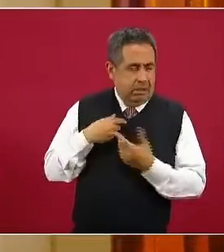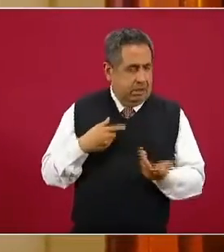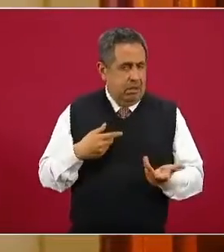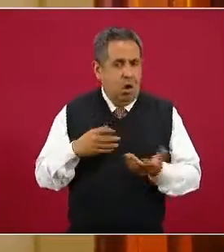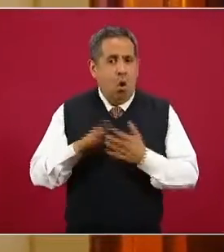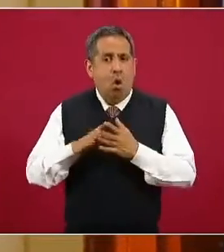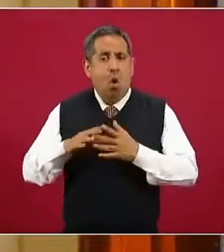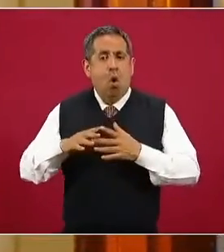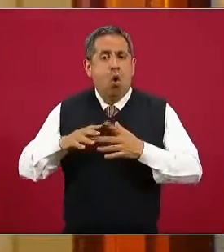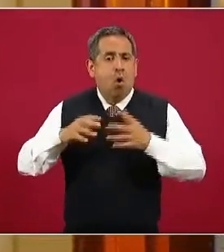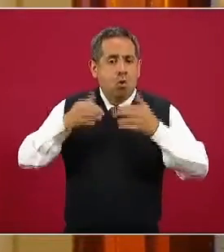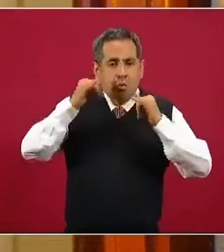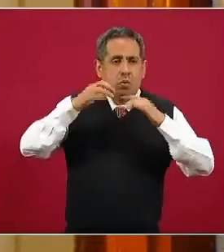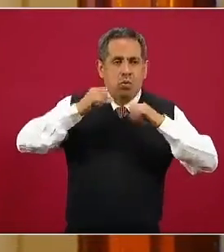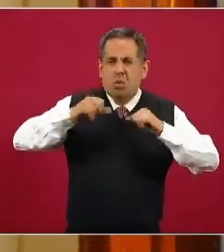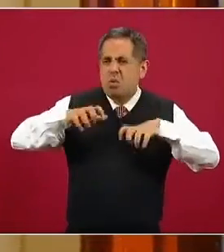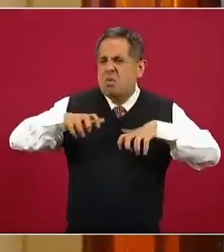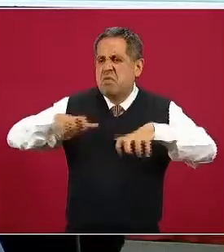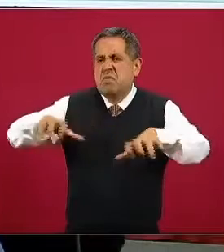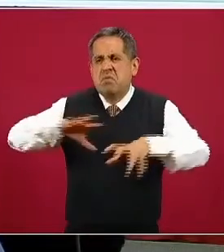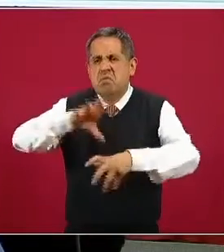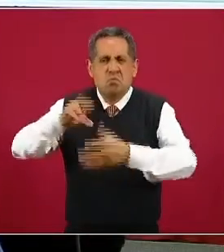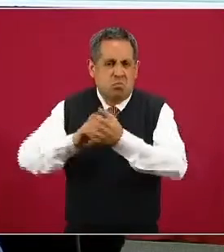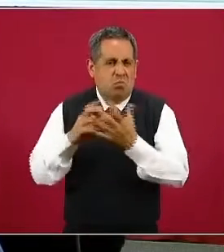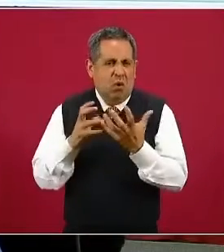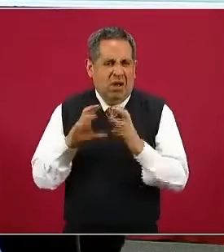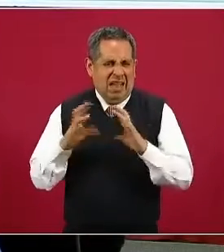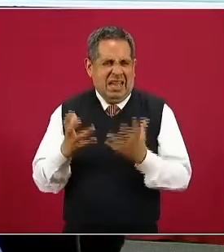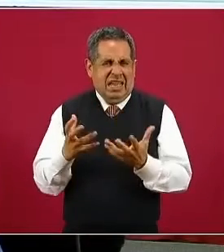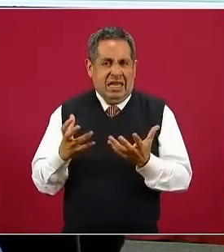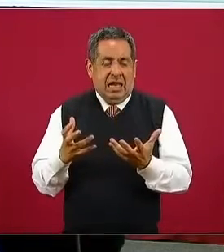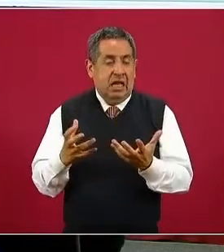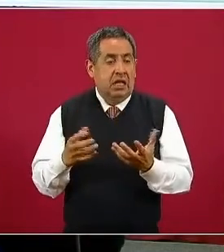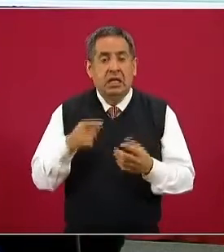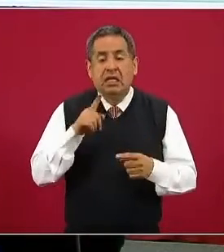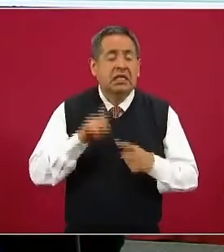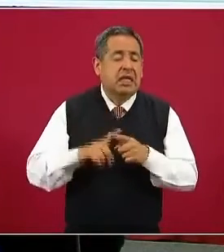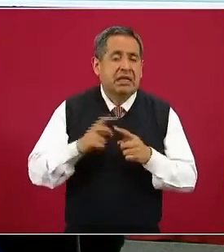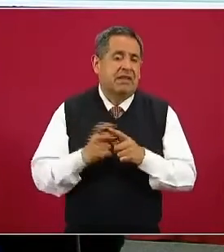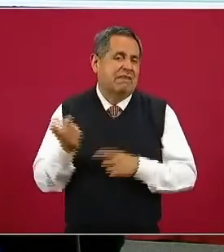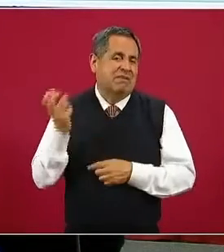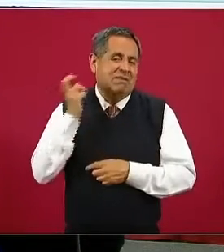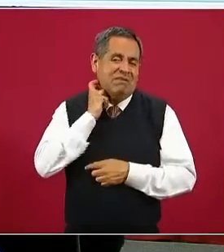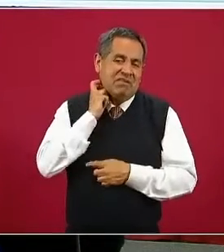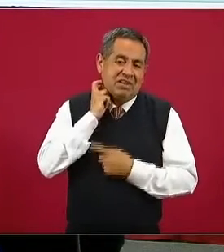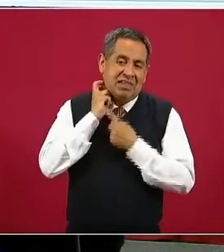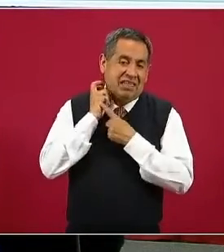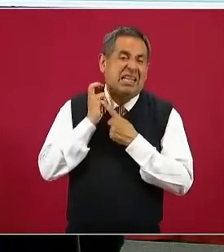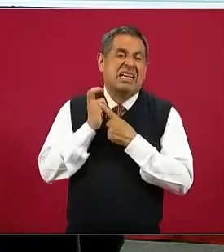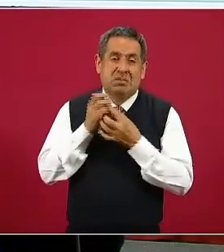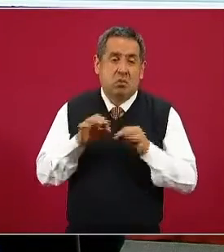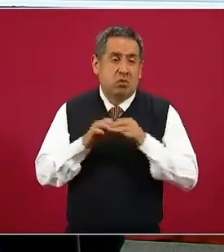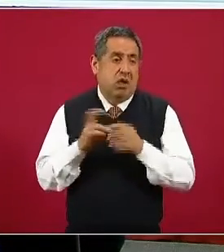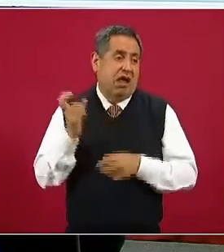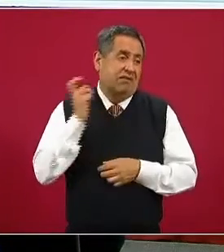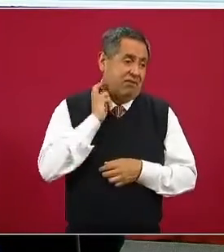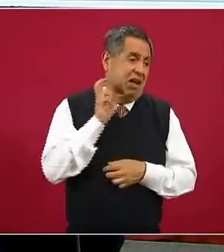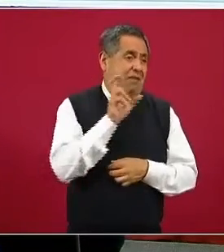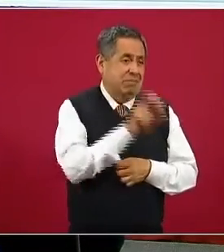el ganado, son principalmente los murciélagos como un dispersor importante,